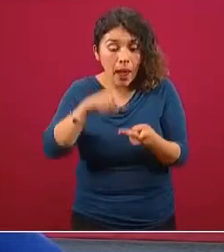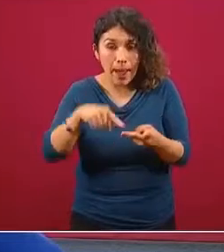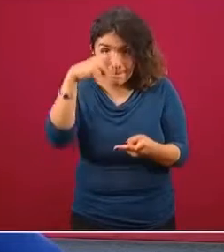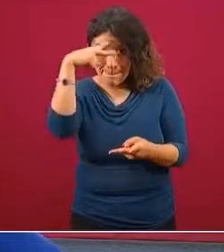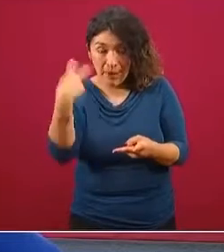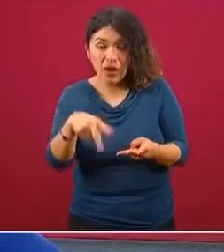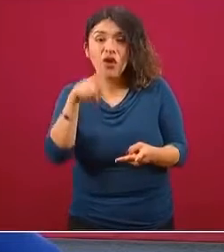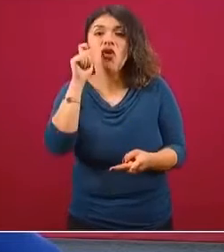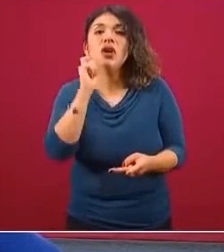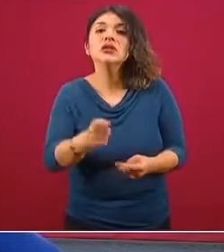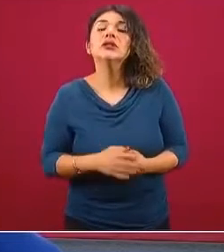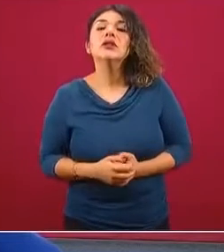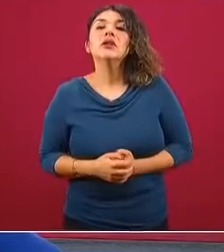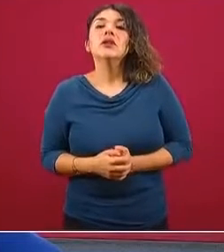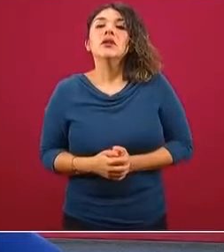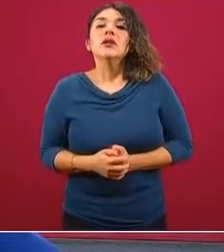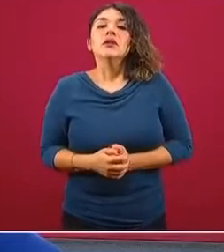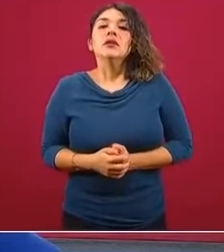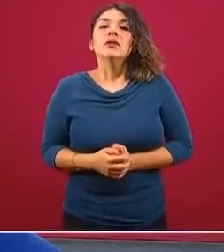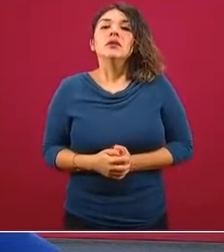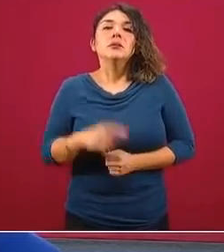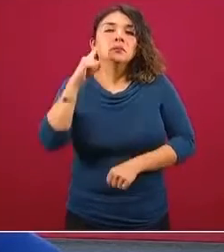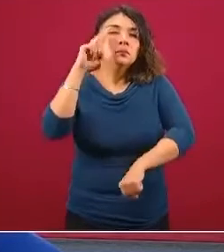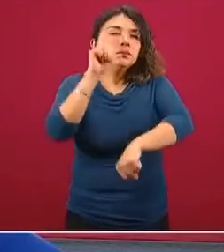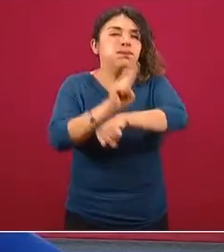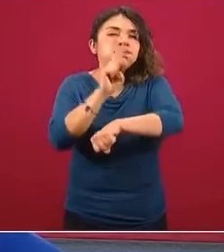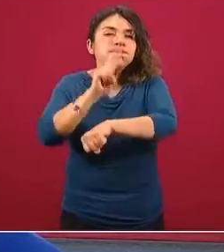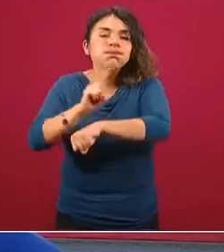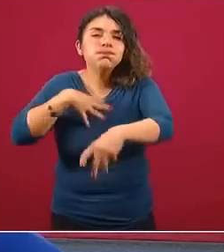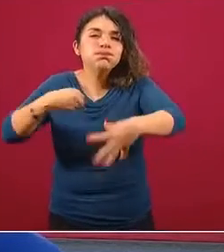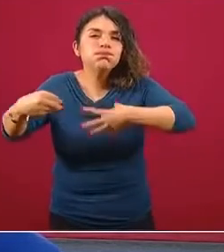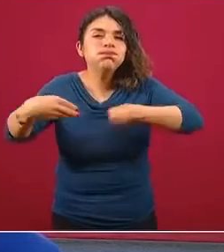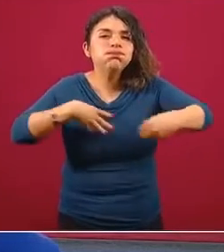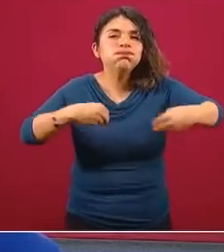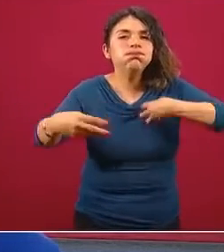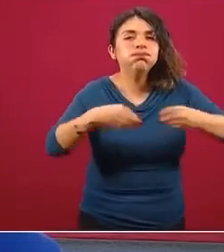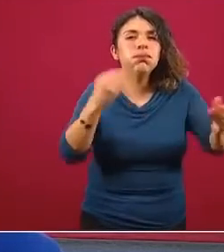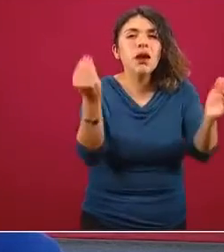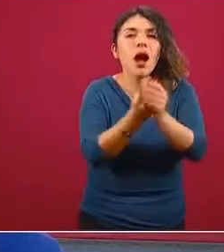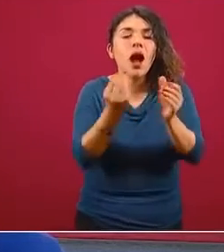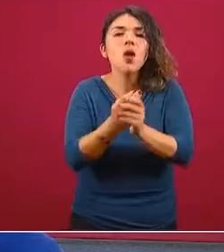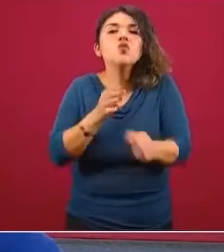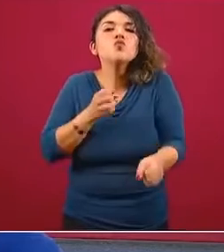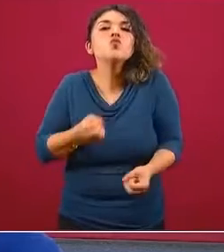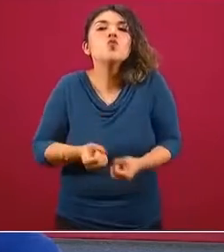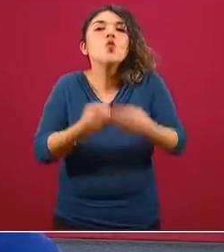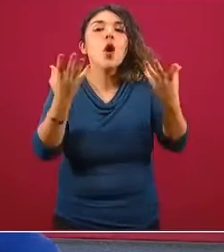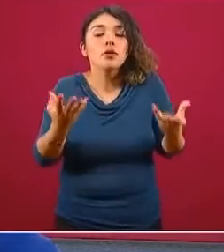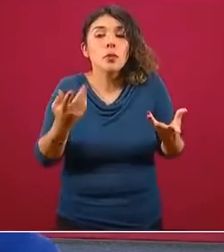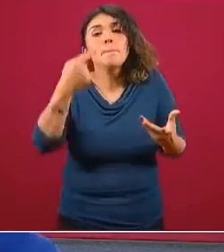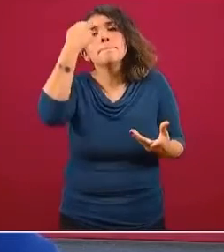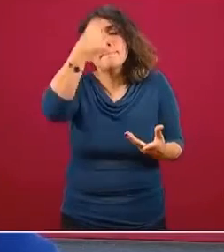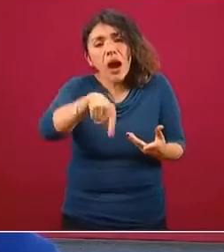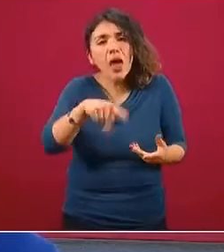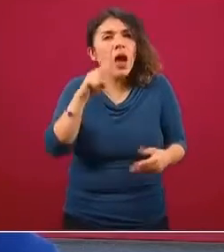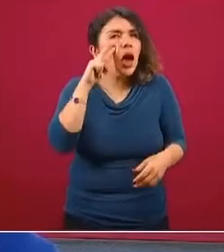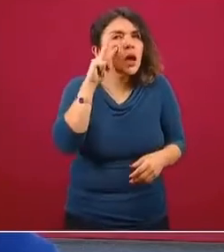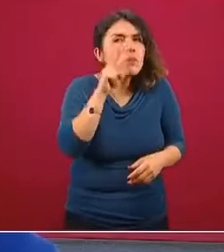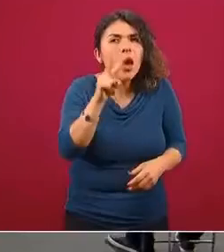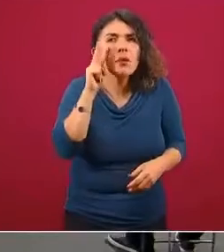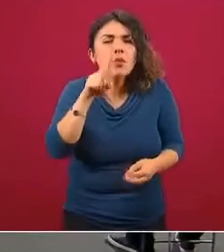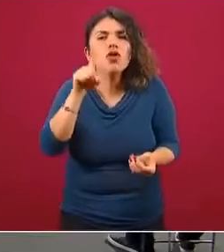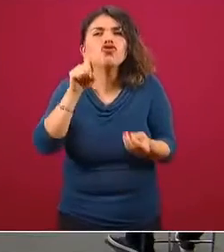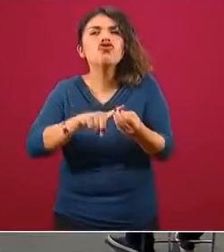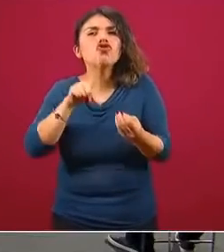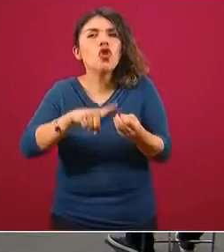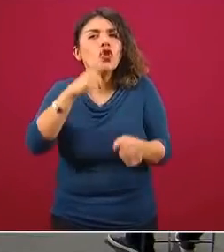México es el monitoreo epidemiológico. El propósito, reconocer los patrones de